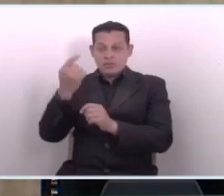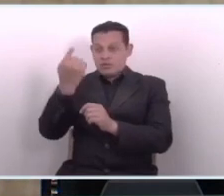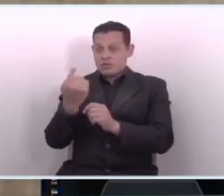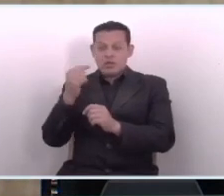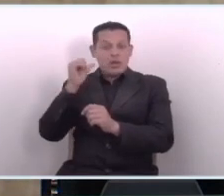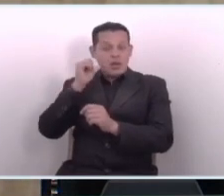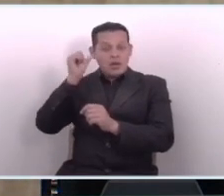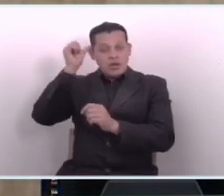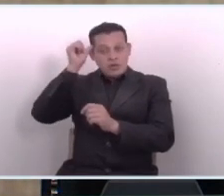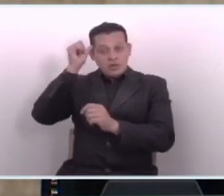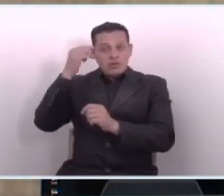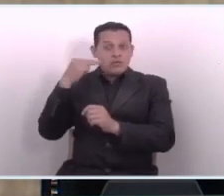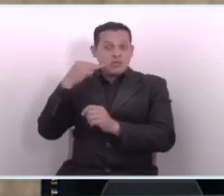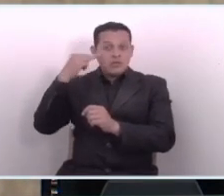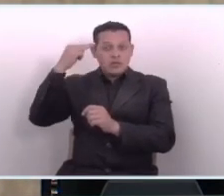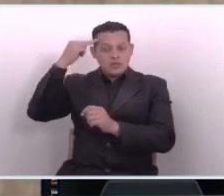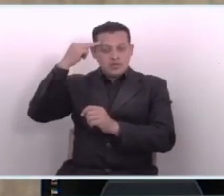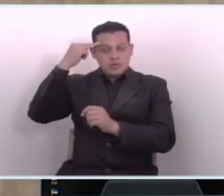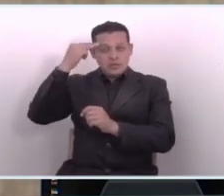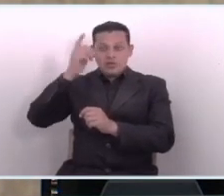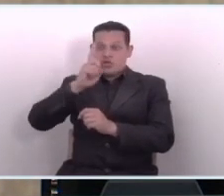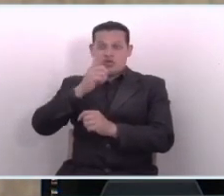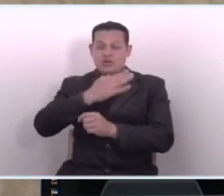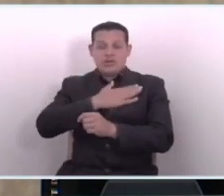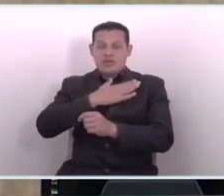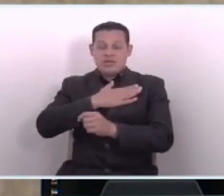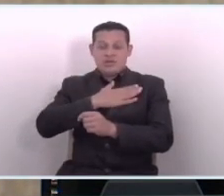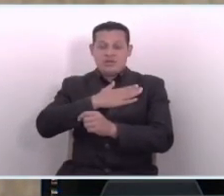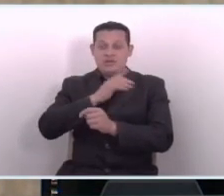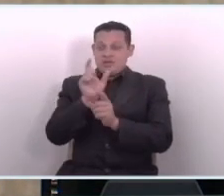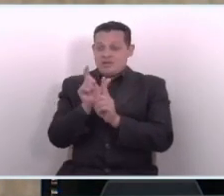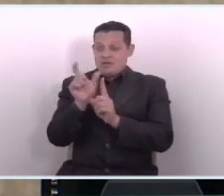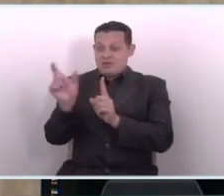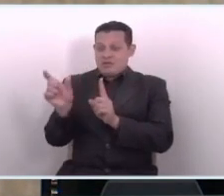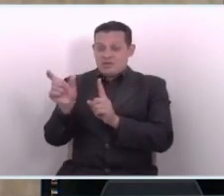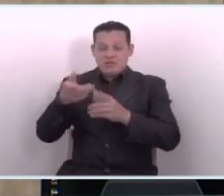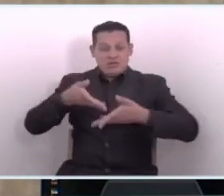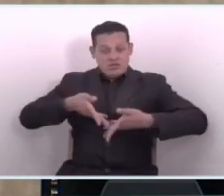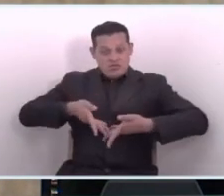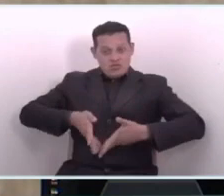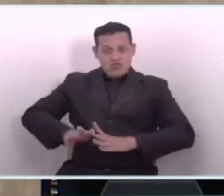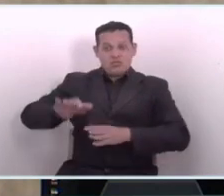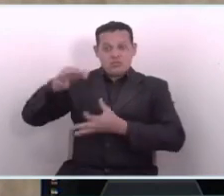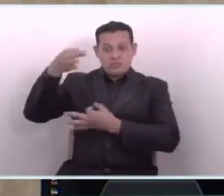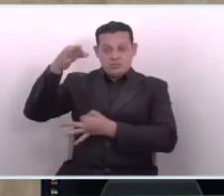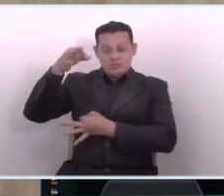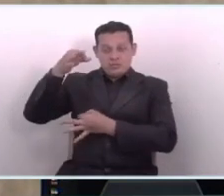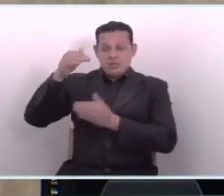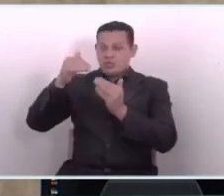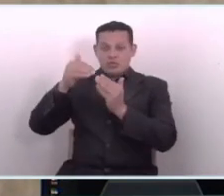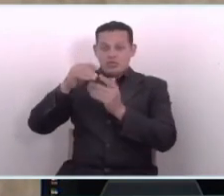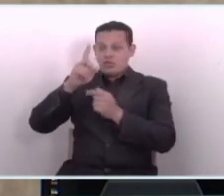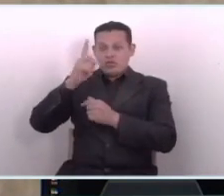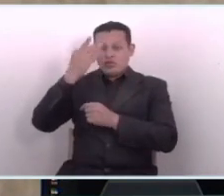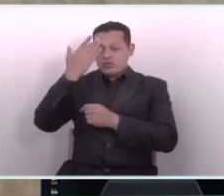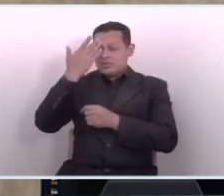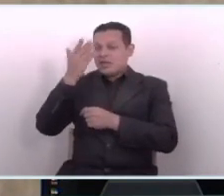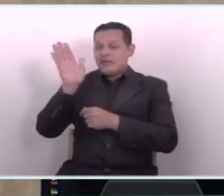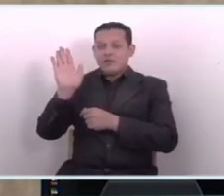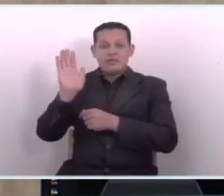adultas, adultos mayores que no tienen certificación de partida de nacimiento, tampoco lo